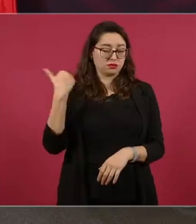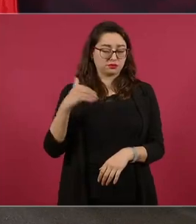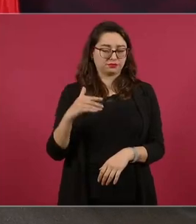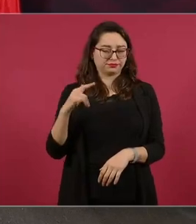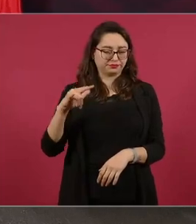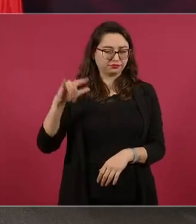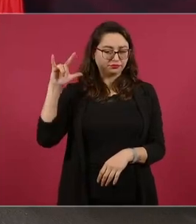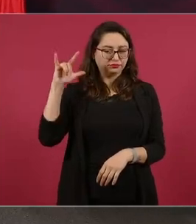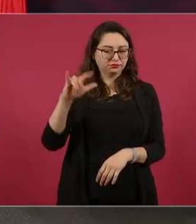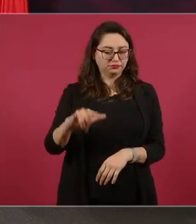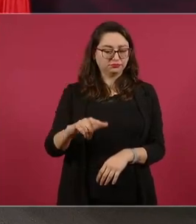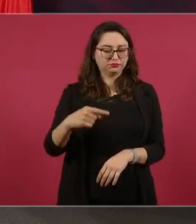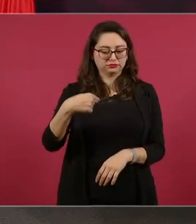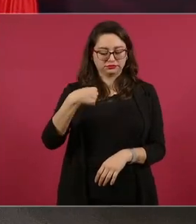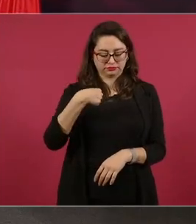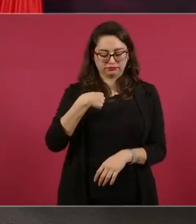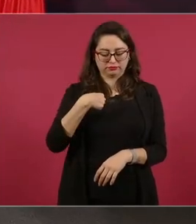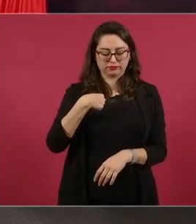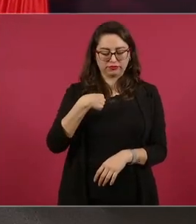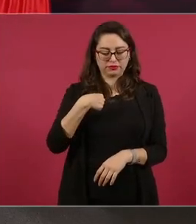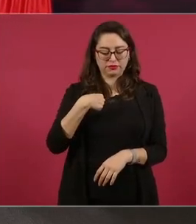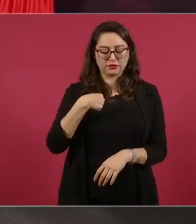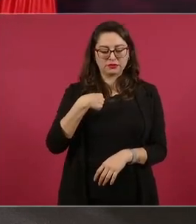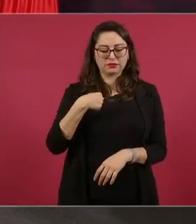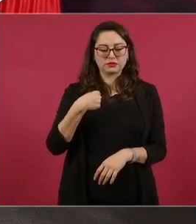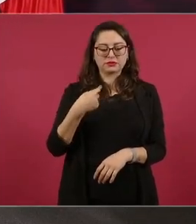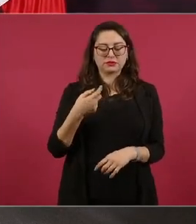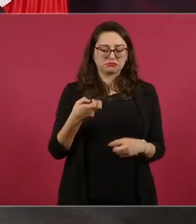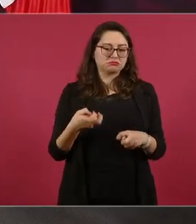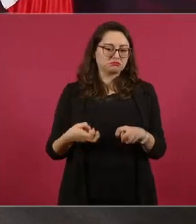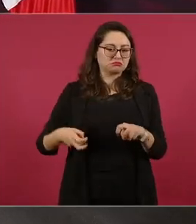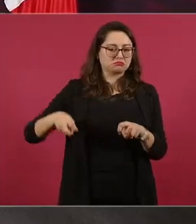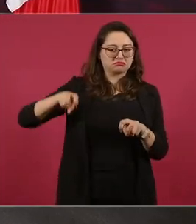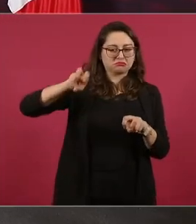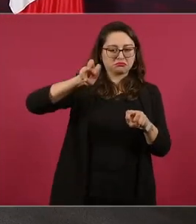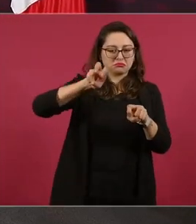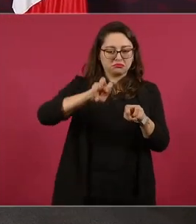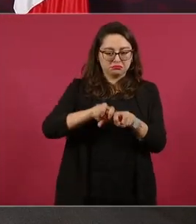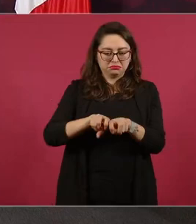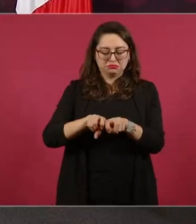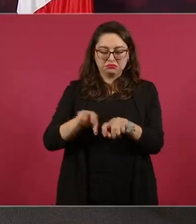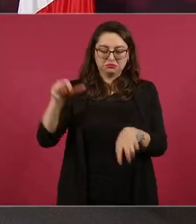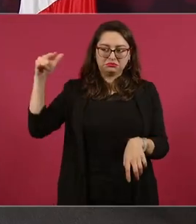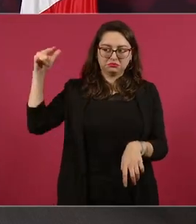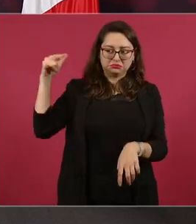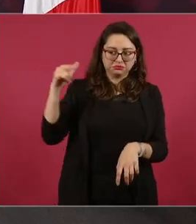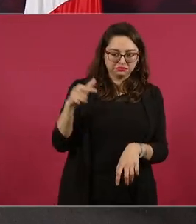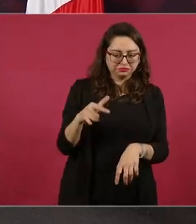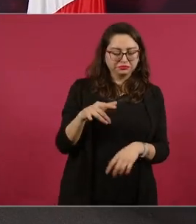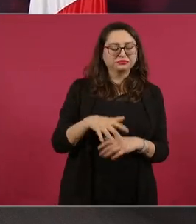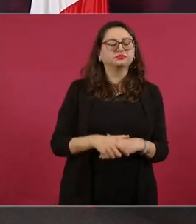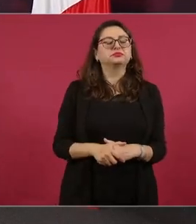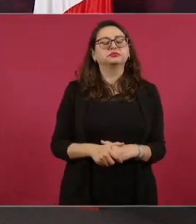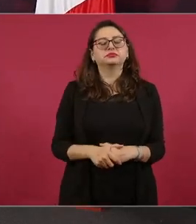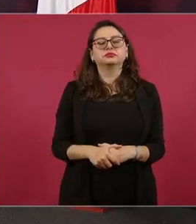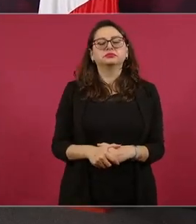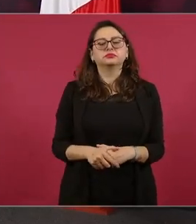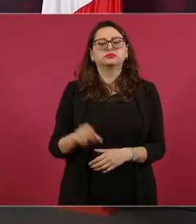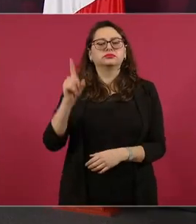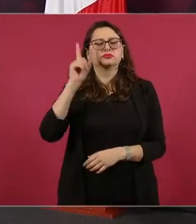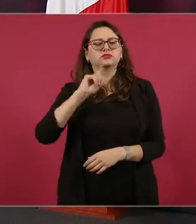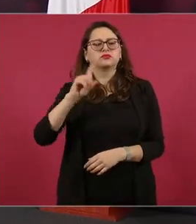con la sobrecargo que quería invitarme a la cabina para que yo